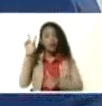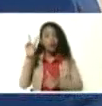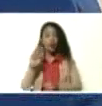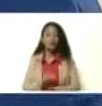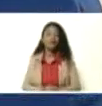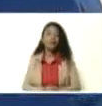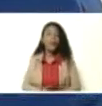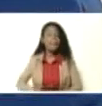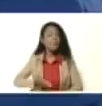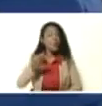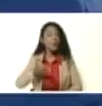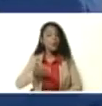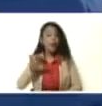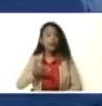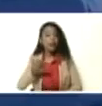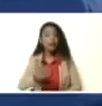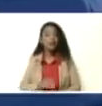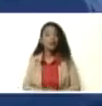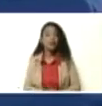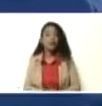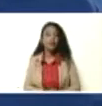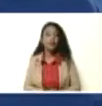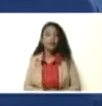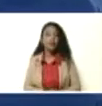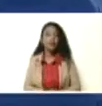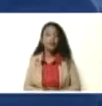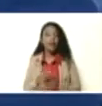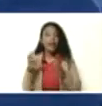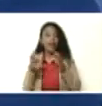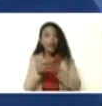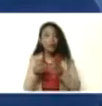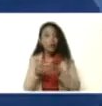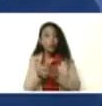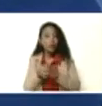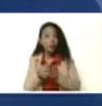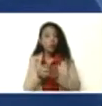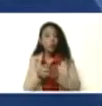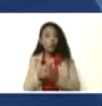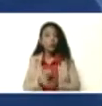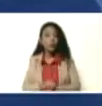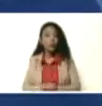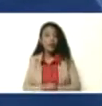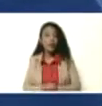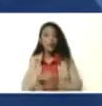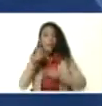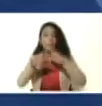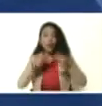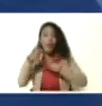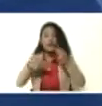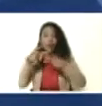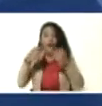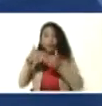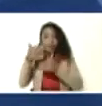creo que es importante que la Comisión de Política